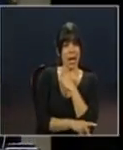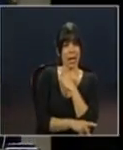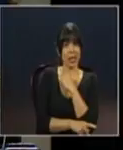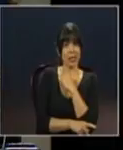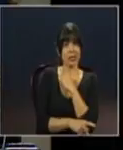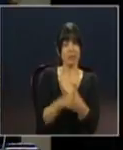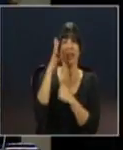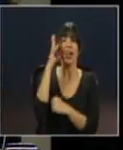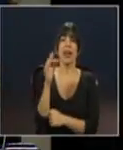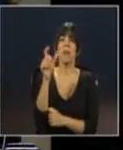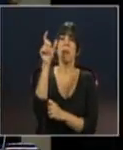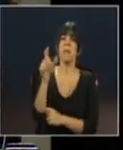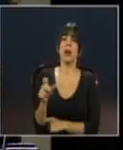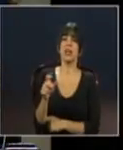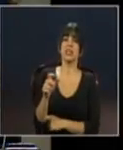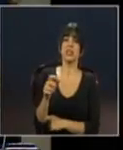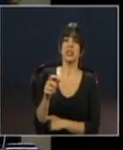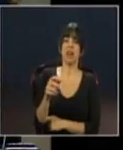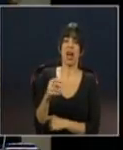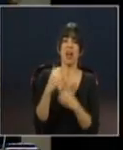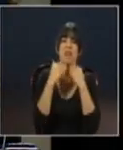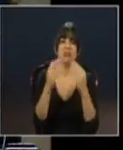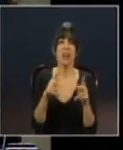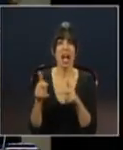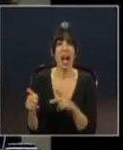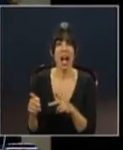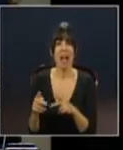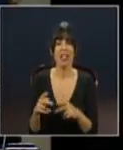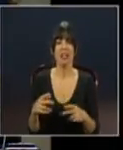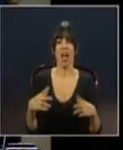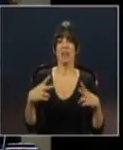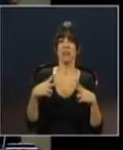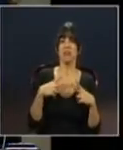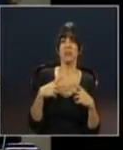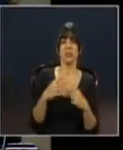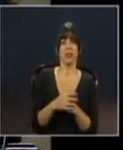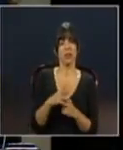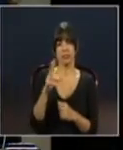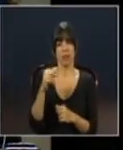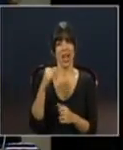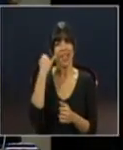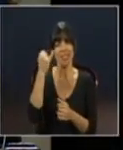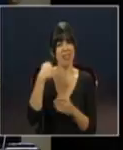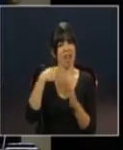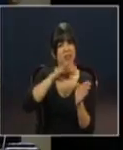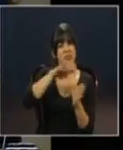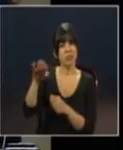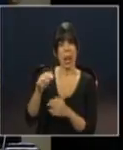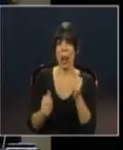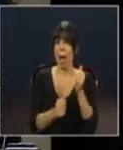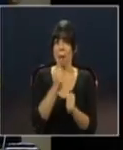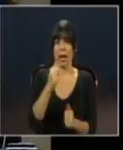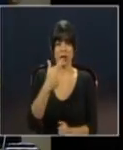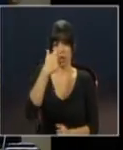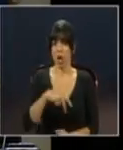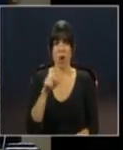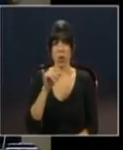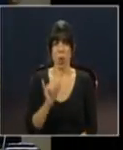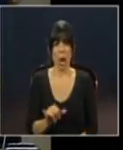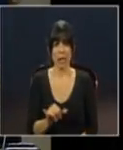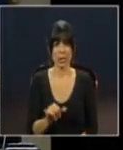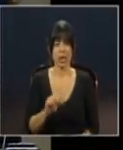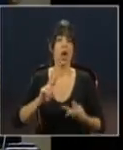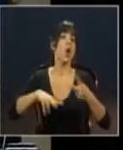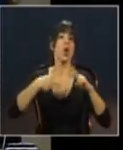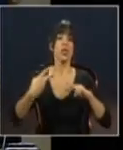un personaje sin escrúpulos, un haragán sin decoro. La mayoría no lo somos. Por el